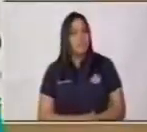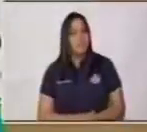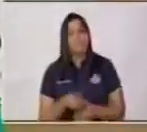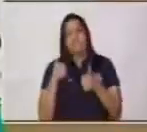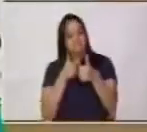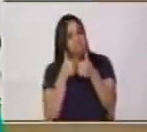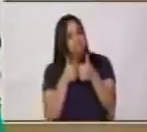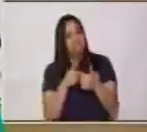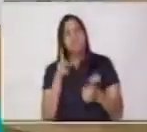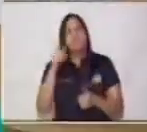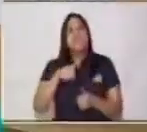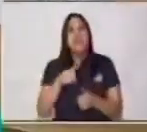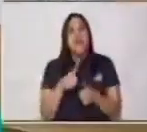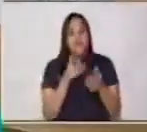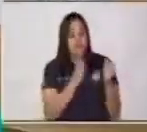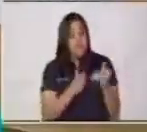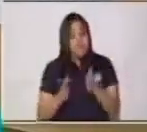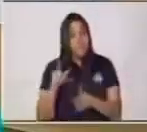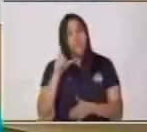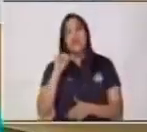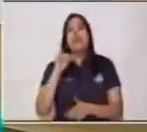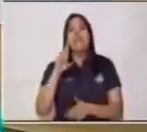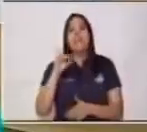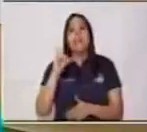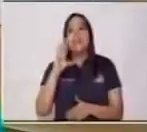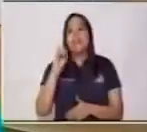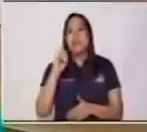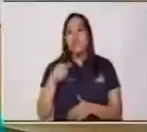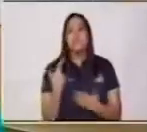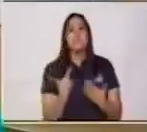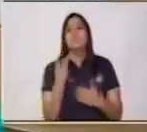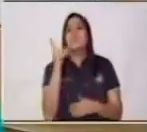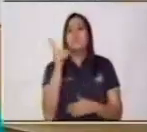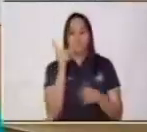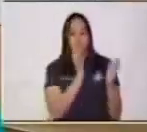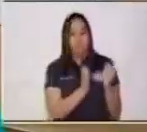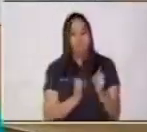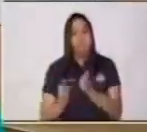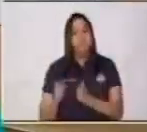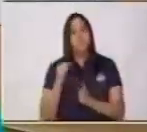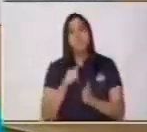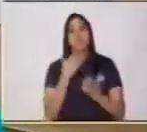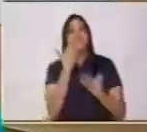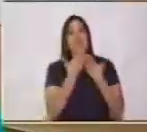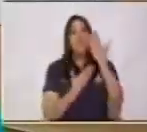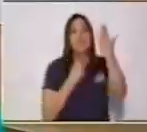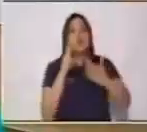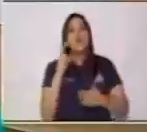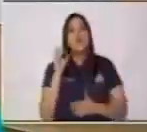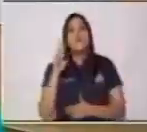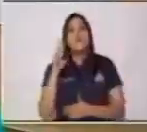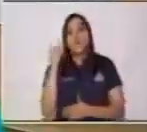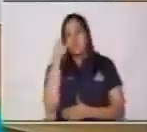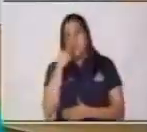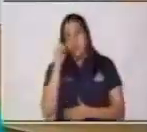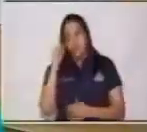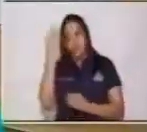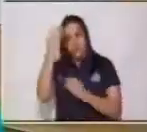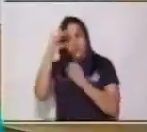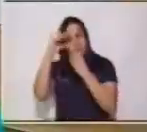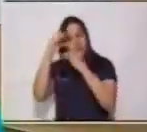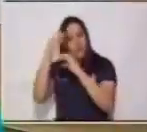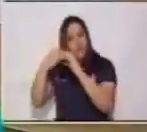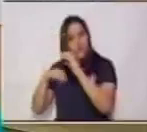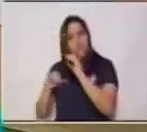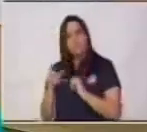Muy bien, entonces el género lírico lo vamos a encontrar con su estructura de versos y estrofas. ¿Quién es